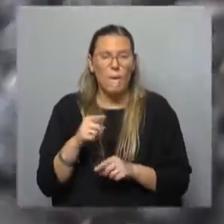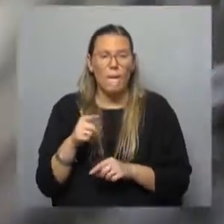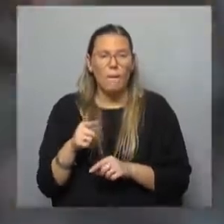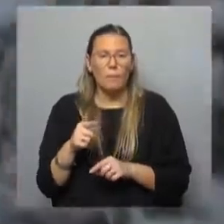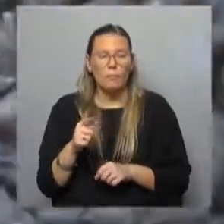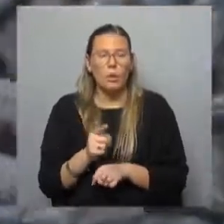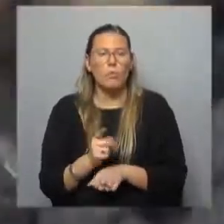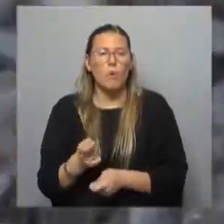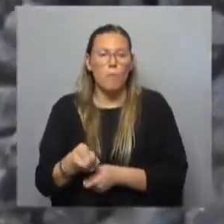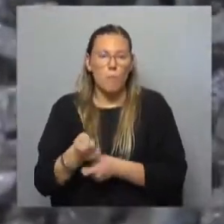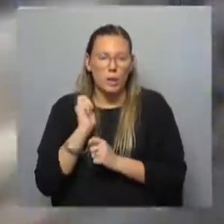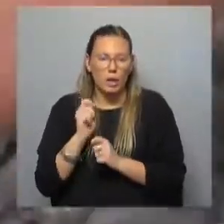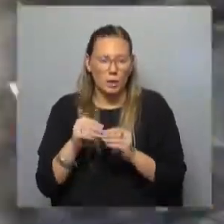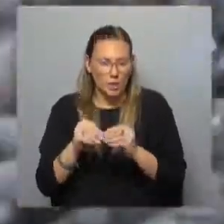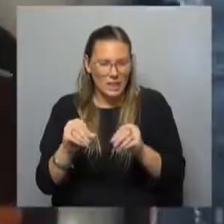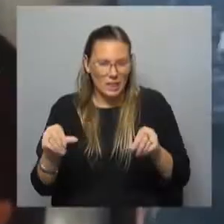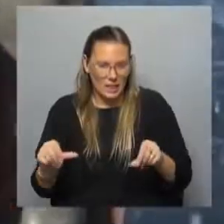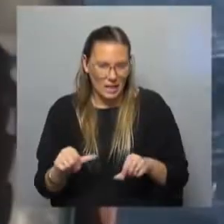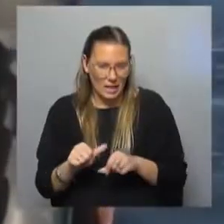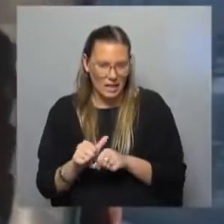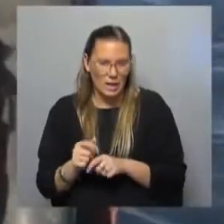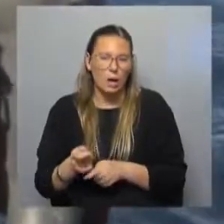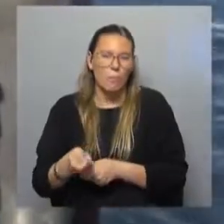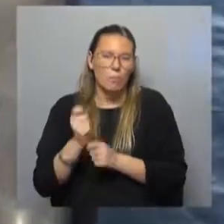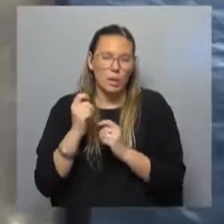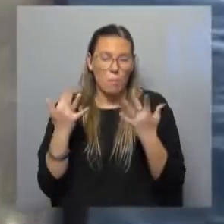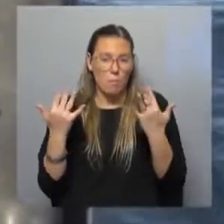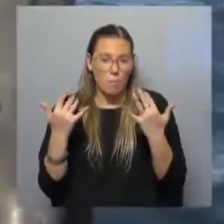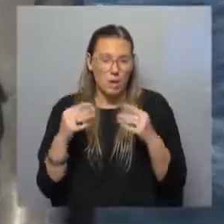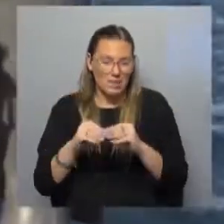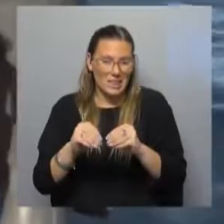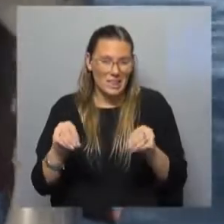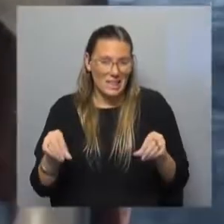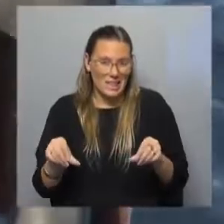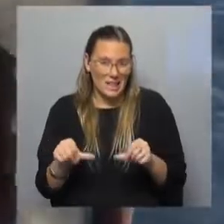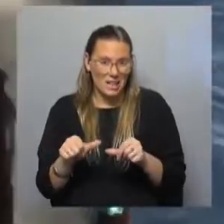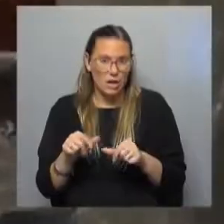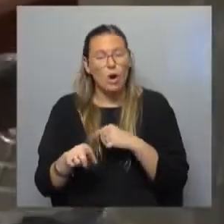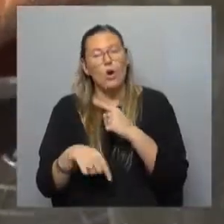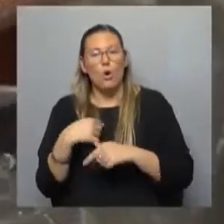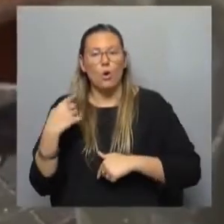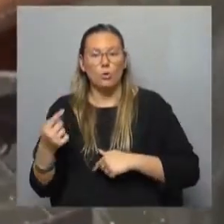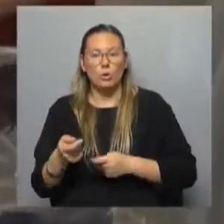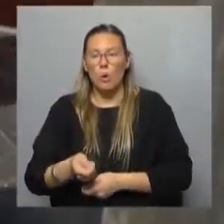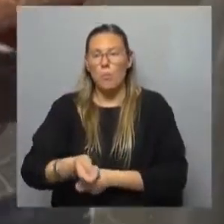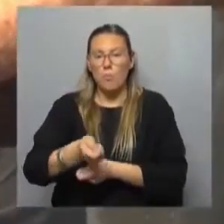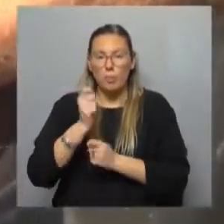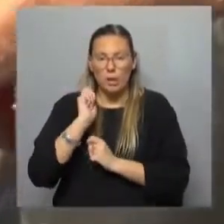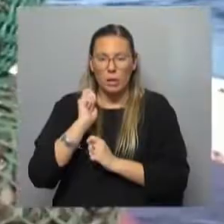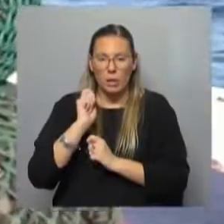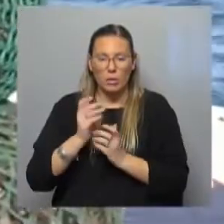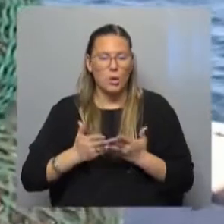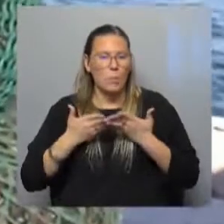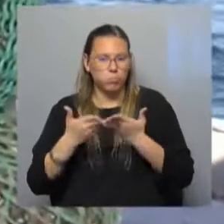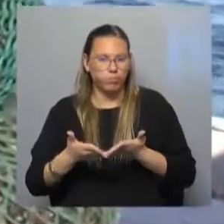los pescadores de tierra, pescadores artesanales de tierra. Los otros son pescadores con